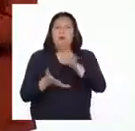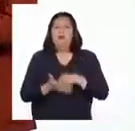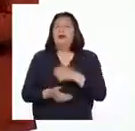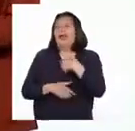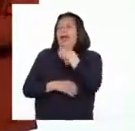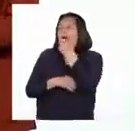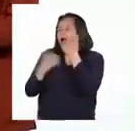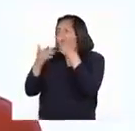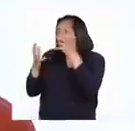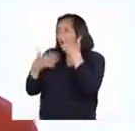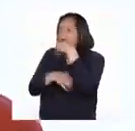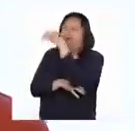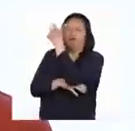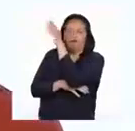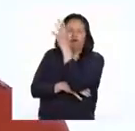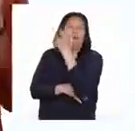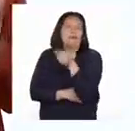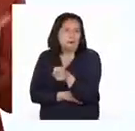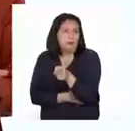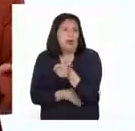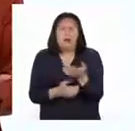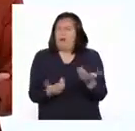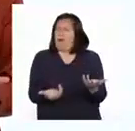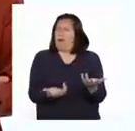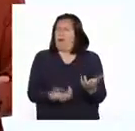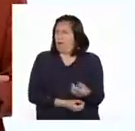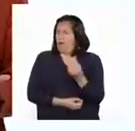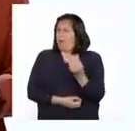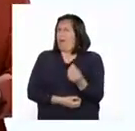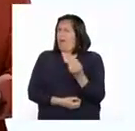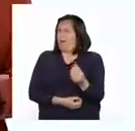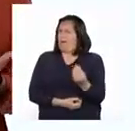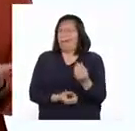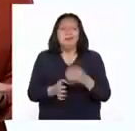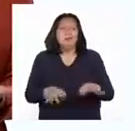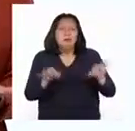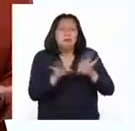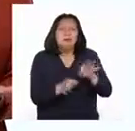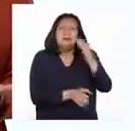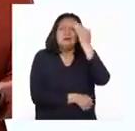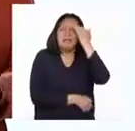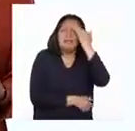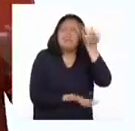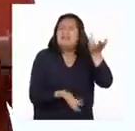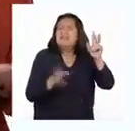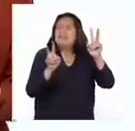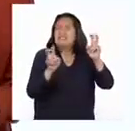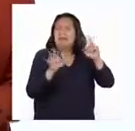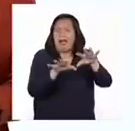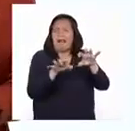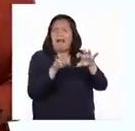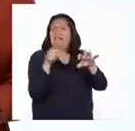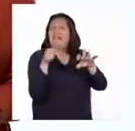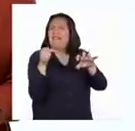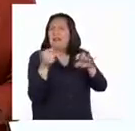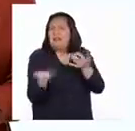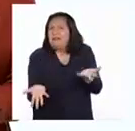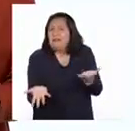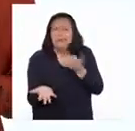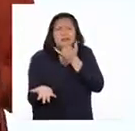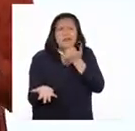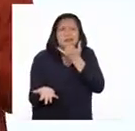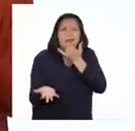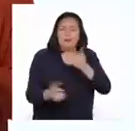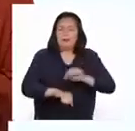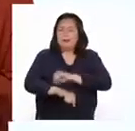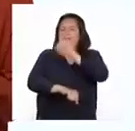y lluviosos en la selva. Pero, ¿por qué es tan importante saber sobre las heladas? ¿Qué sucede en las regiones